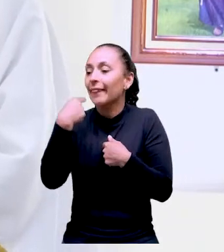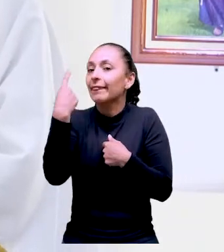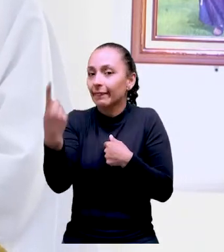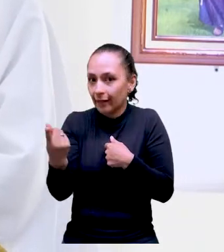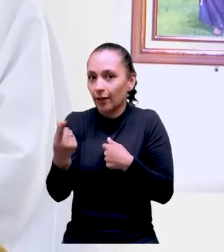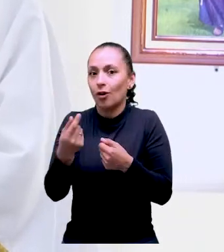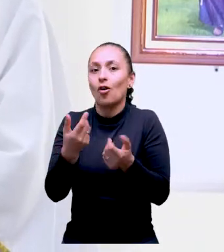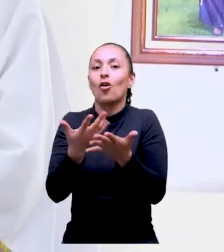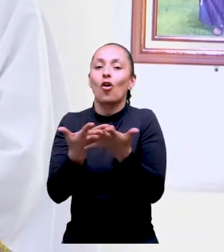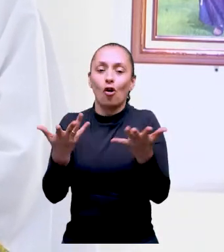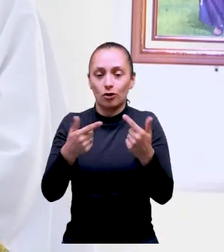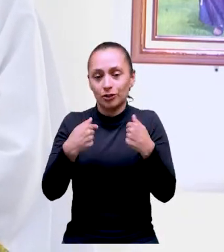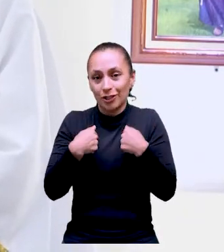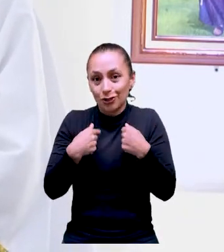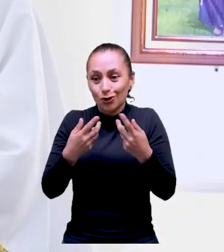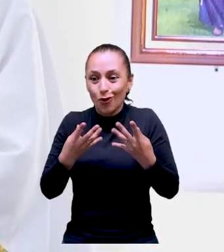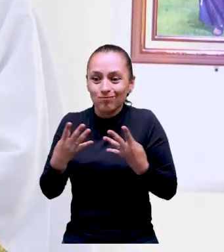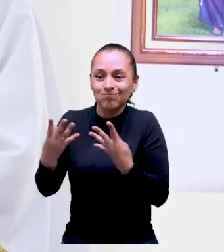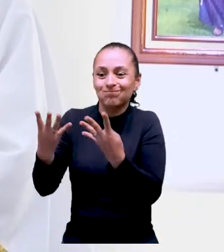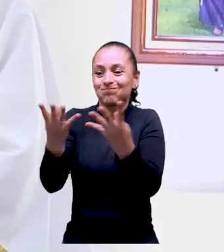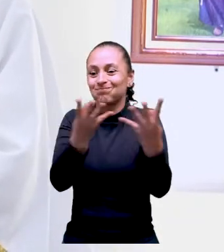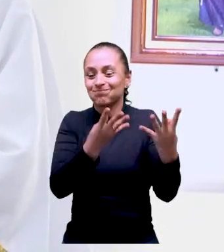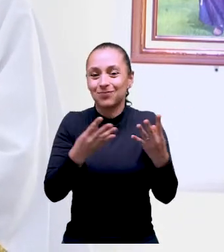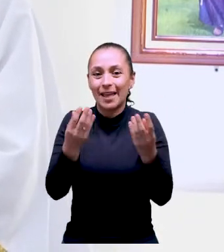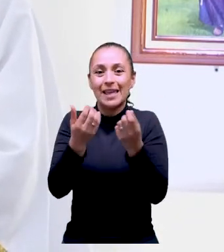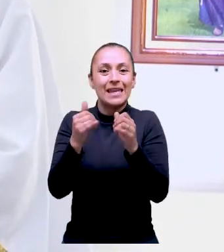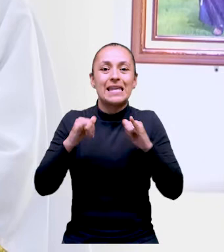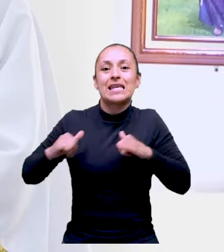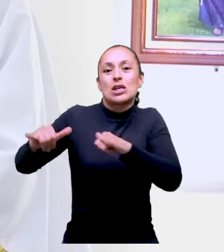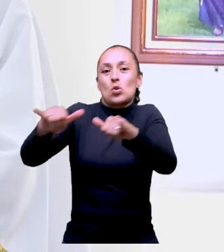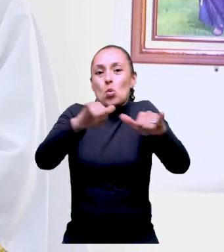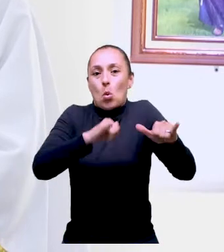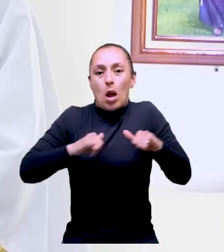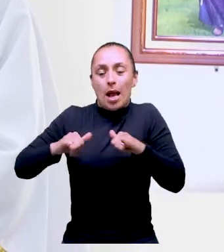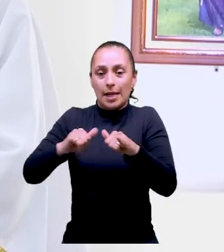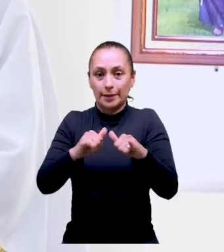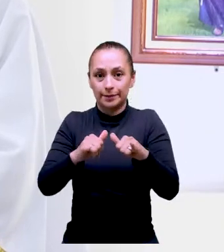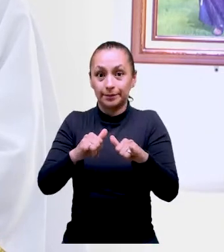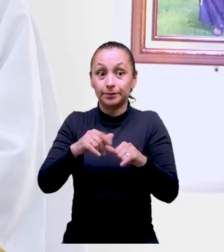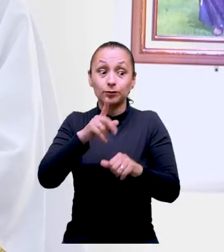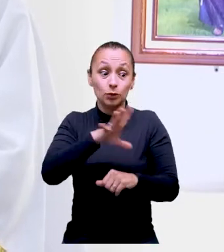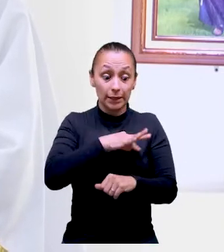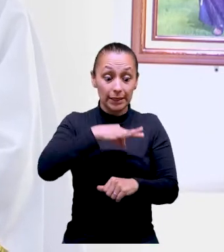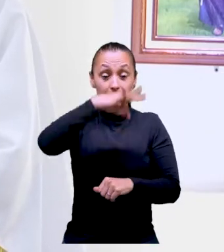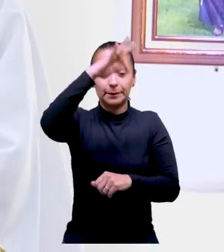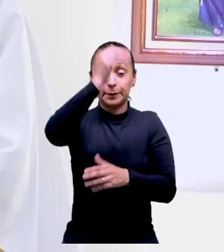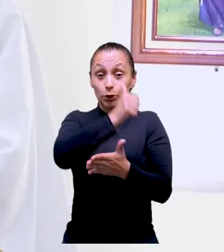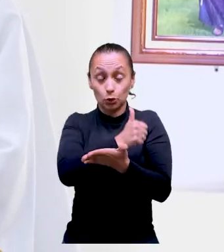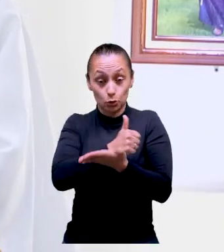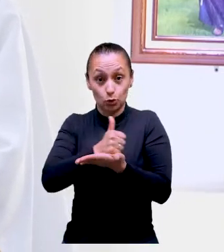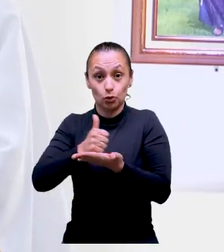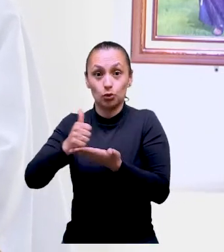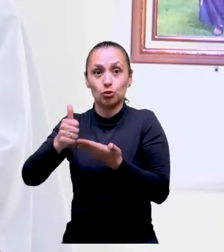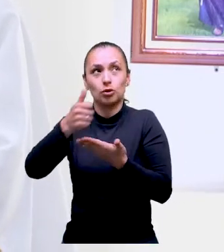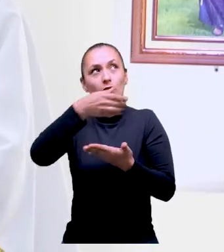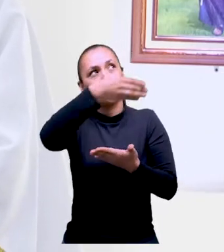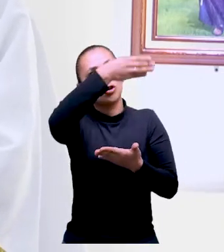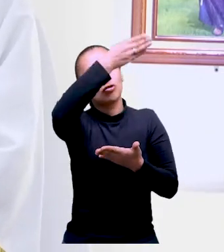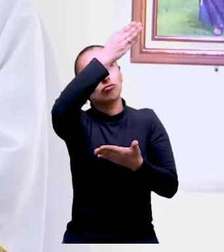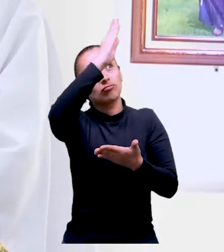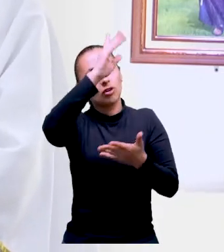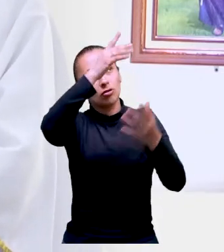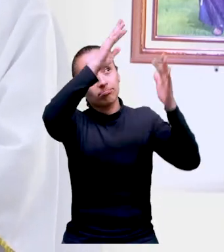envió le digo estas cosas mientras permanezco con ustedes el paráclito el